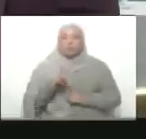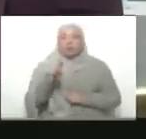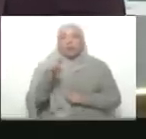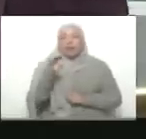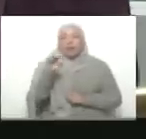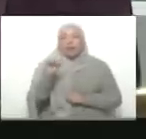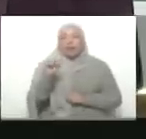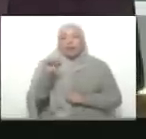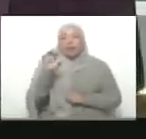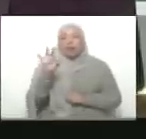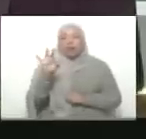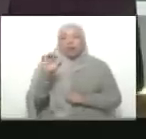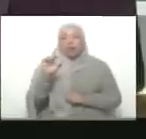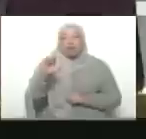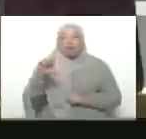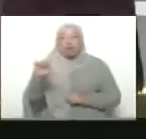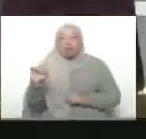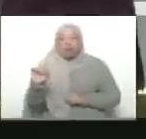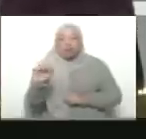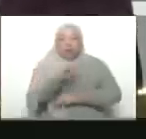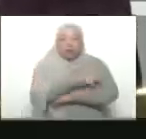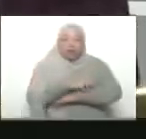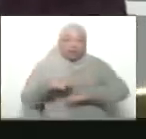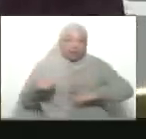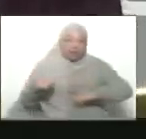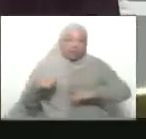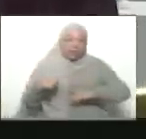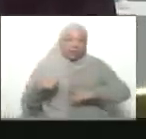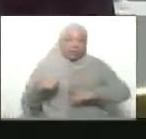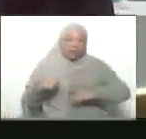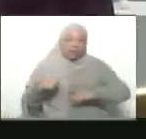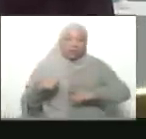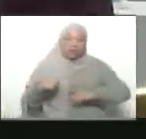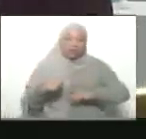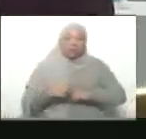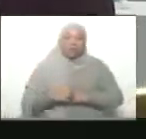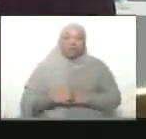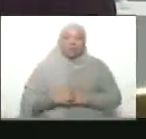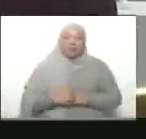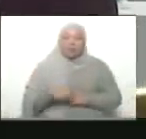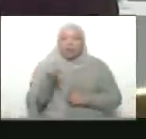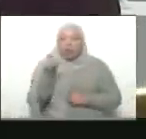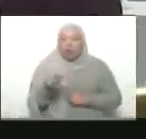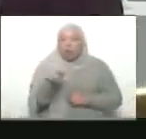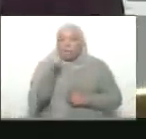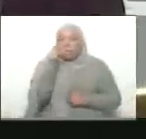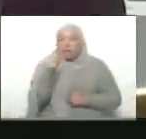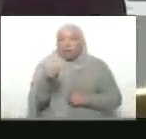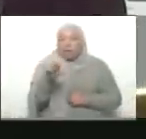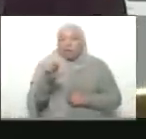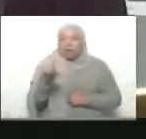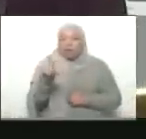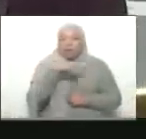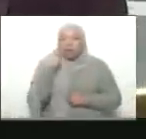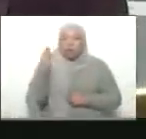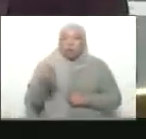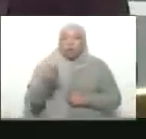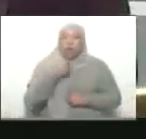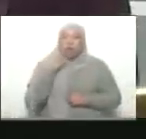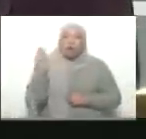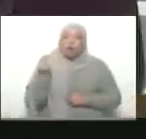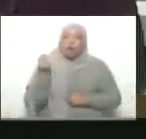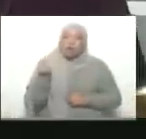Rafael de cavilla el tigre el tigre Rafael rael Rivas y el gran Héctor Castillo Lamentablemente murió joven Héctor